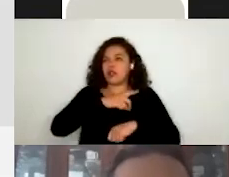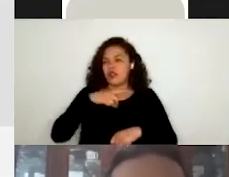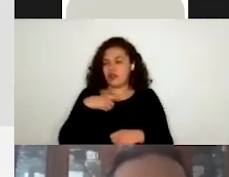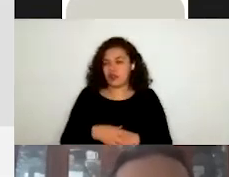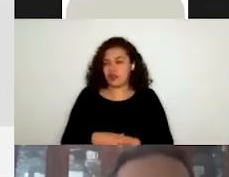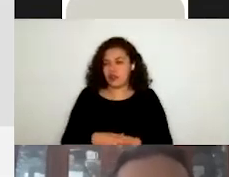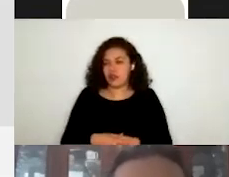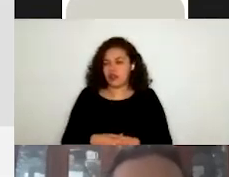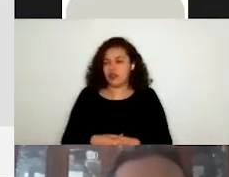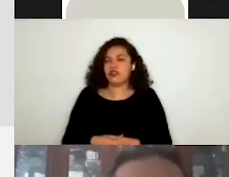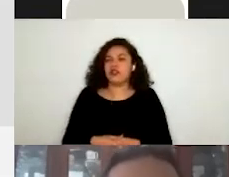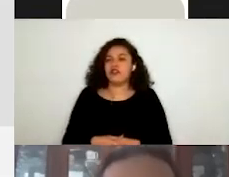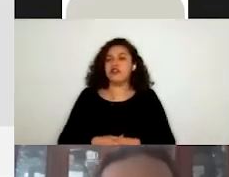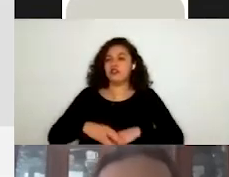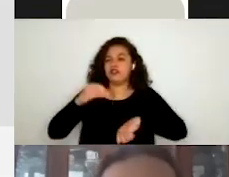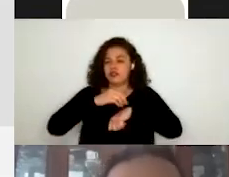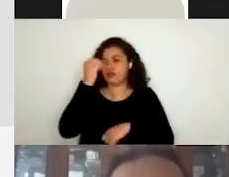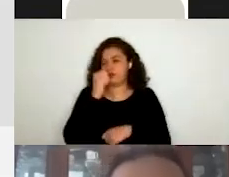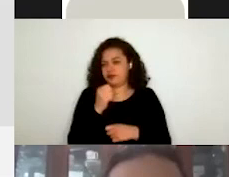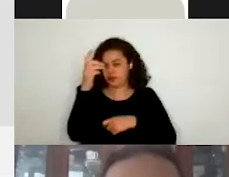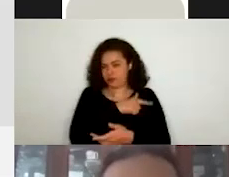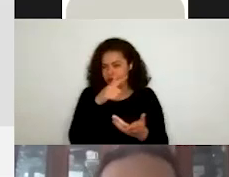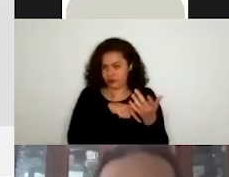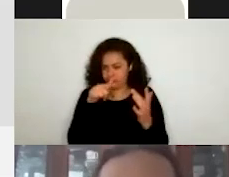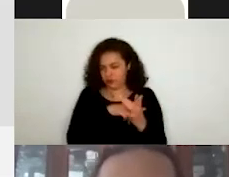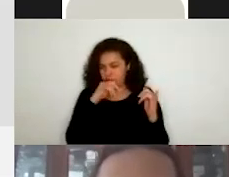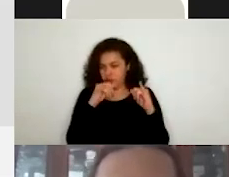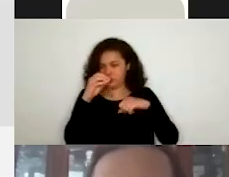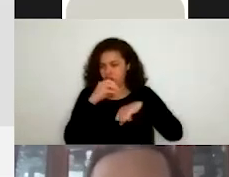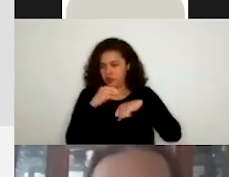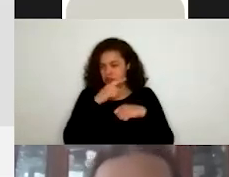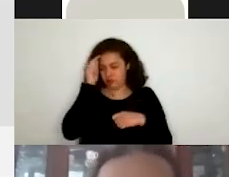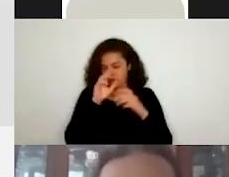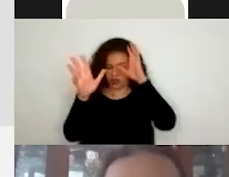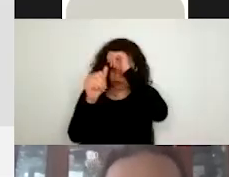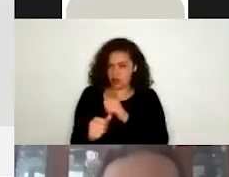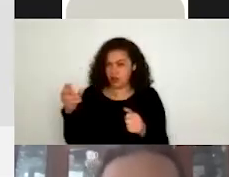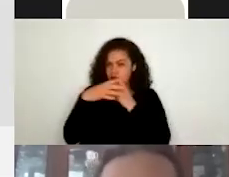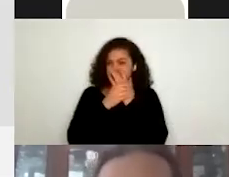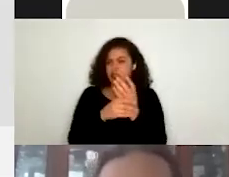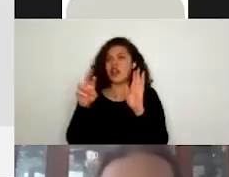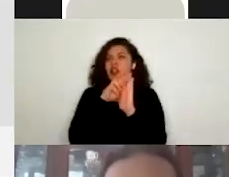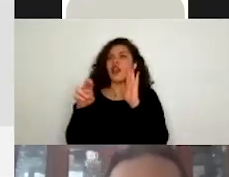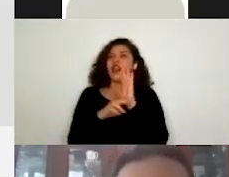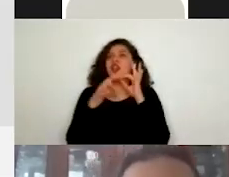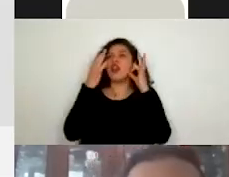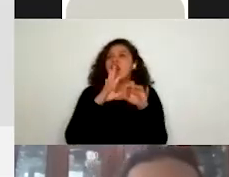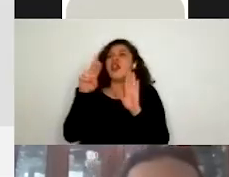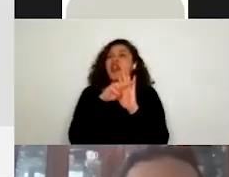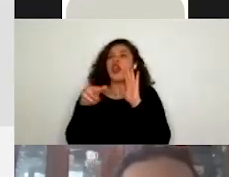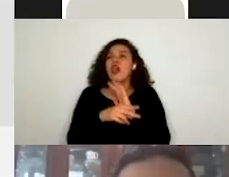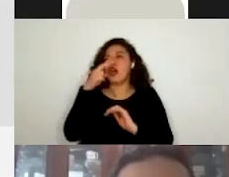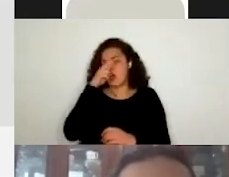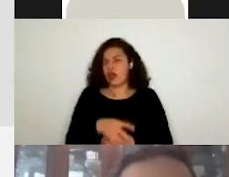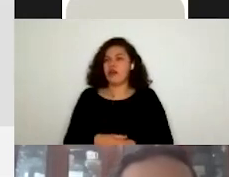Punto 9. Instalar las señalizaciones de conformidad con lo establecido en las normas oficiales mexicanas.